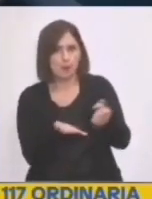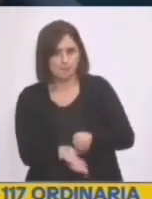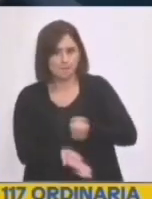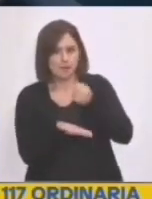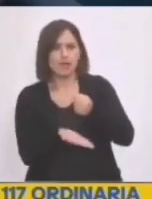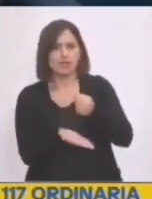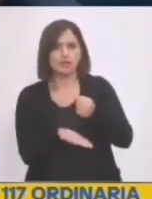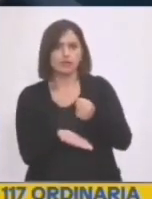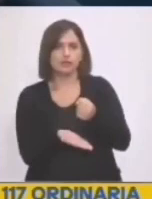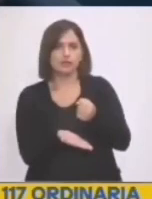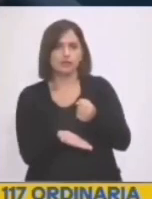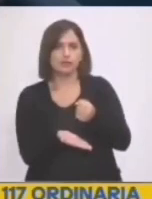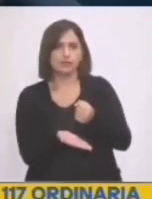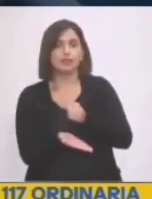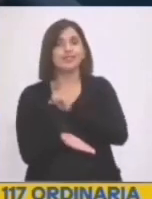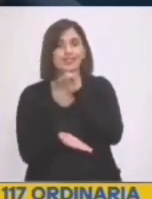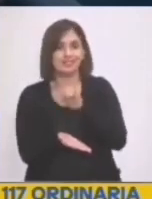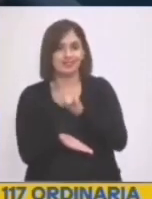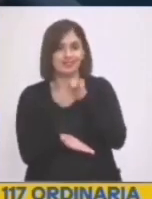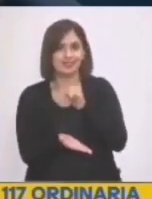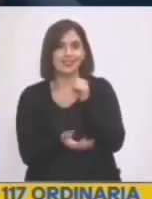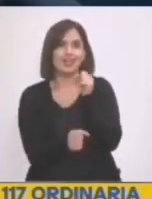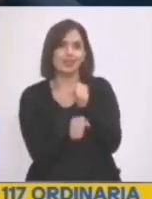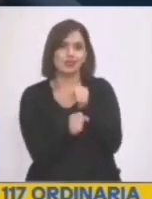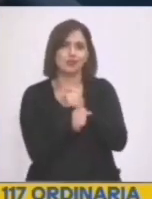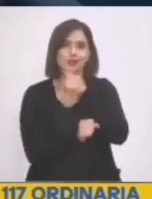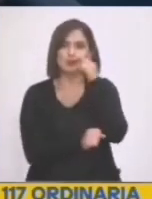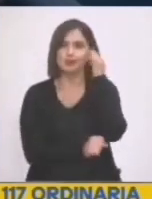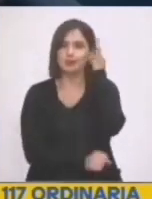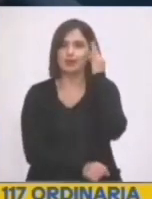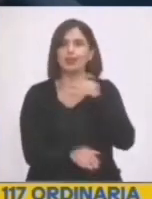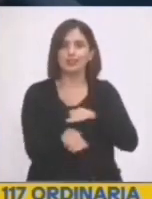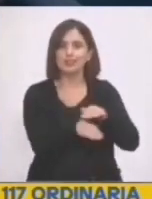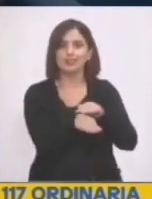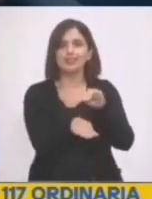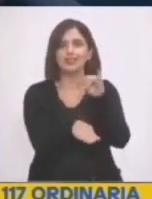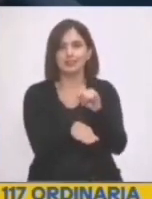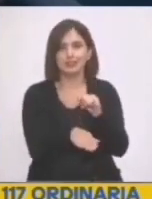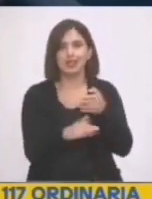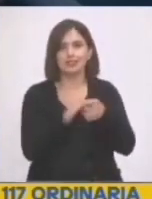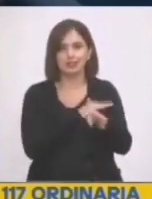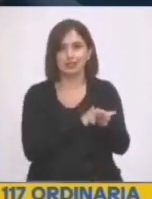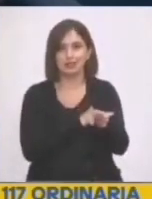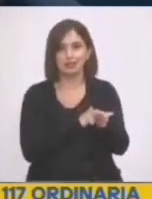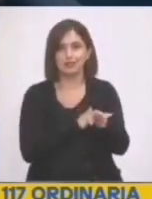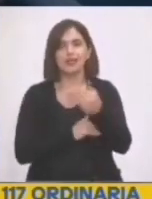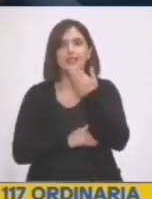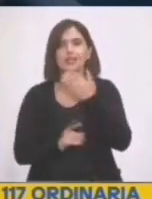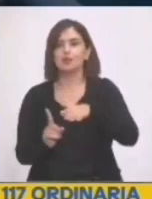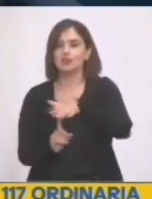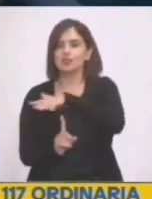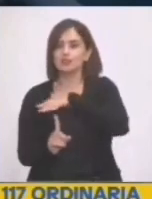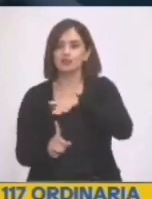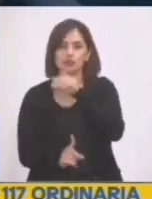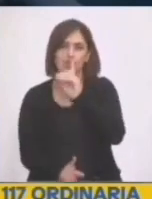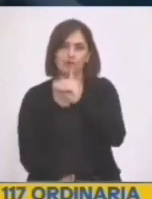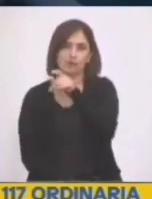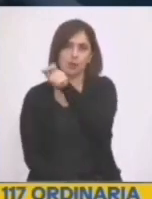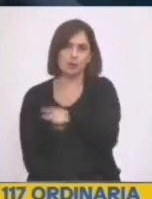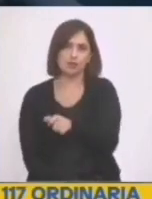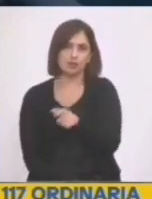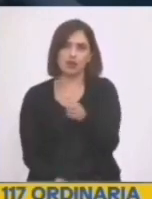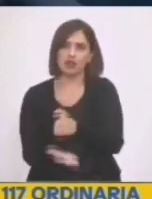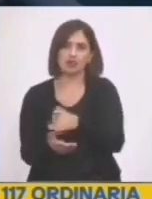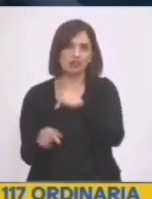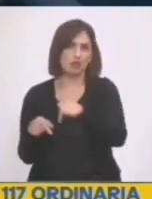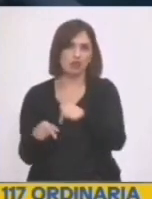que si le llegan a los trabajadores y trabajadores transantiago y estoy hablando también de las personas situación de discapacidad que hasta el día de